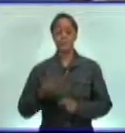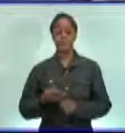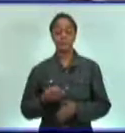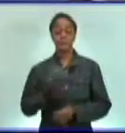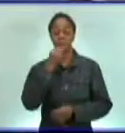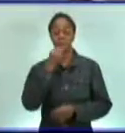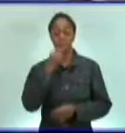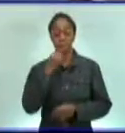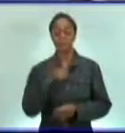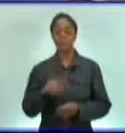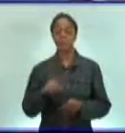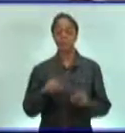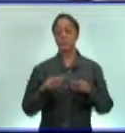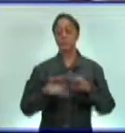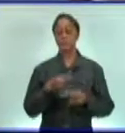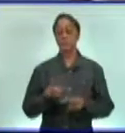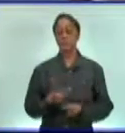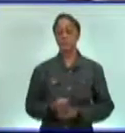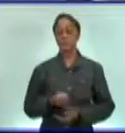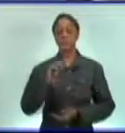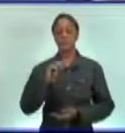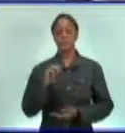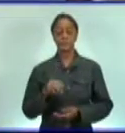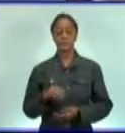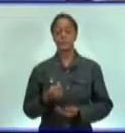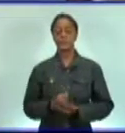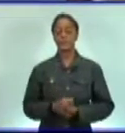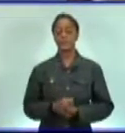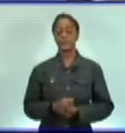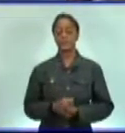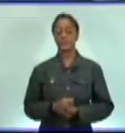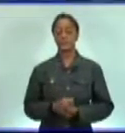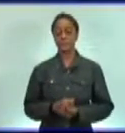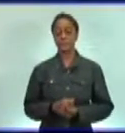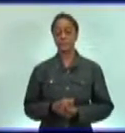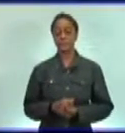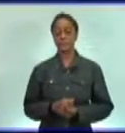puedan resolverlo. Dice la siguiente actividad.